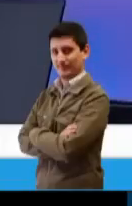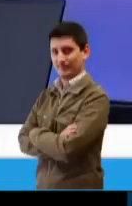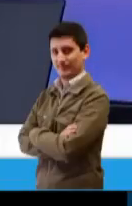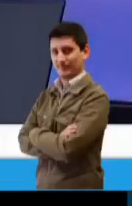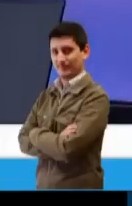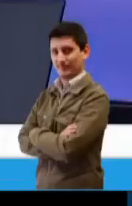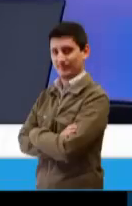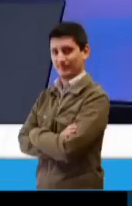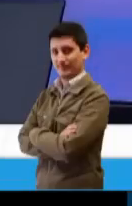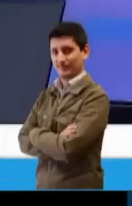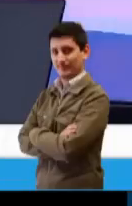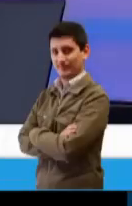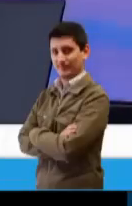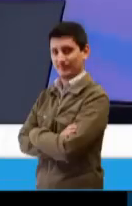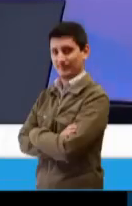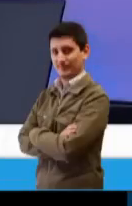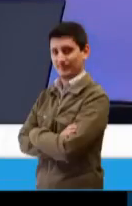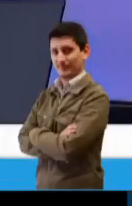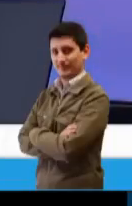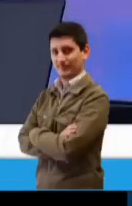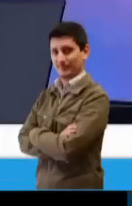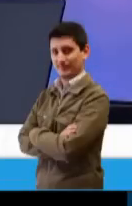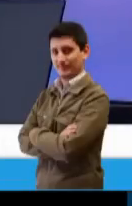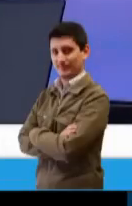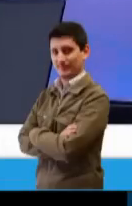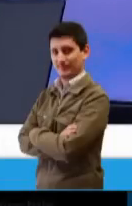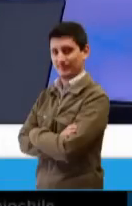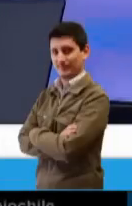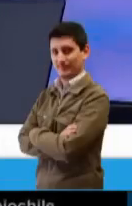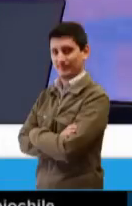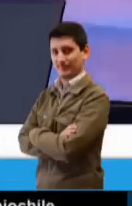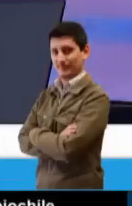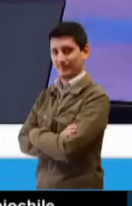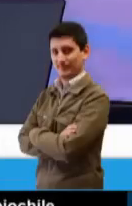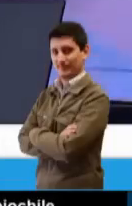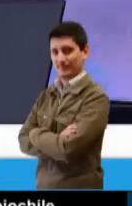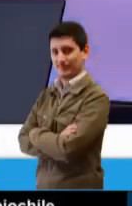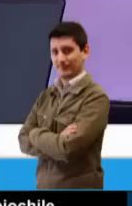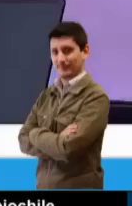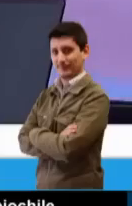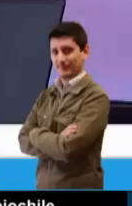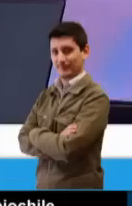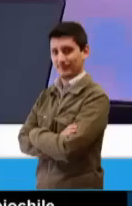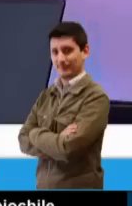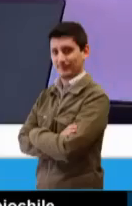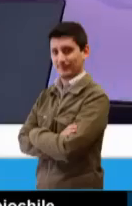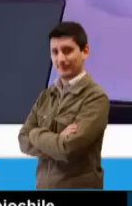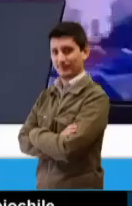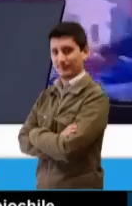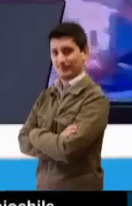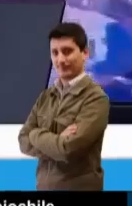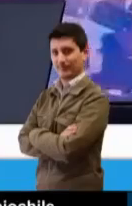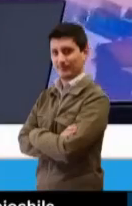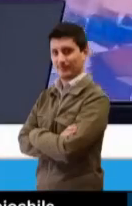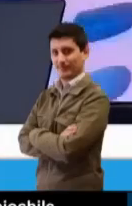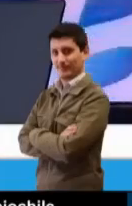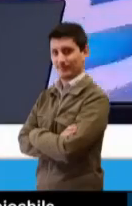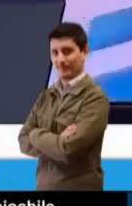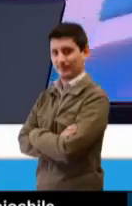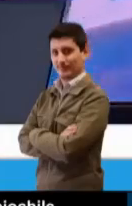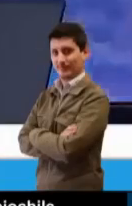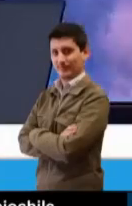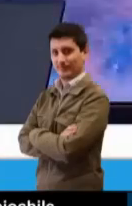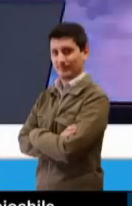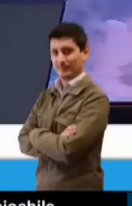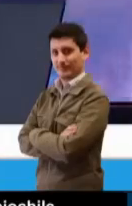perdido la confianza de quienes están por sobre ella en el ministerio, porque también había otras situaciones. Está el que ella dice que la obligaron a